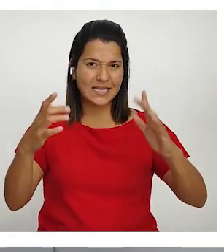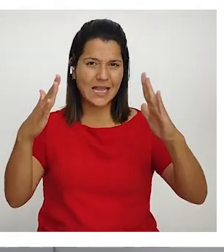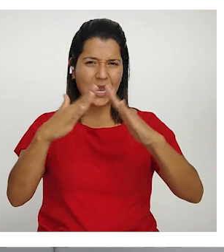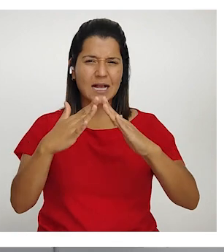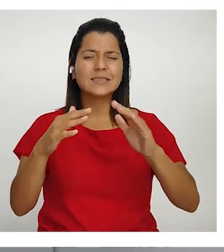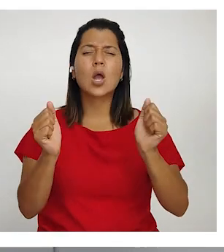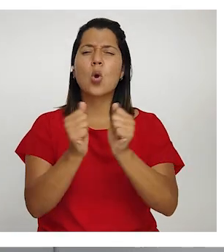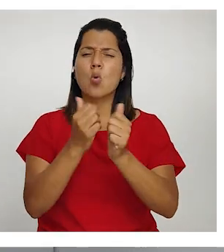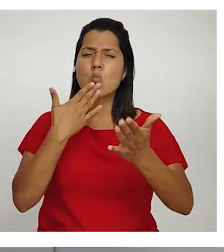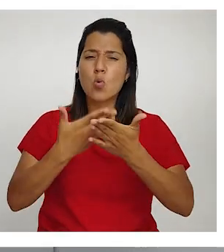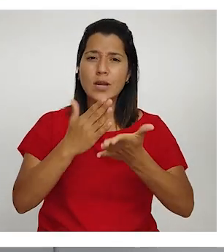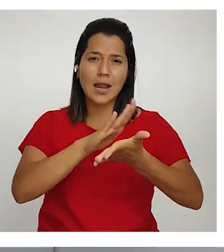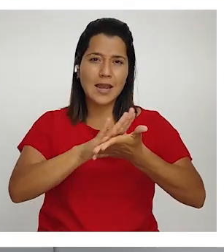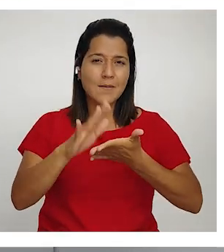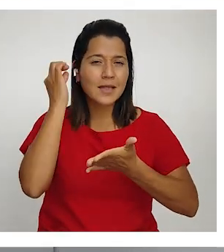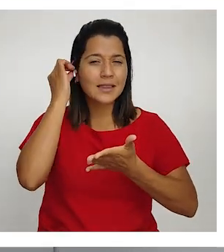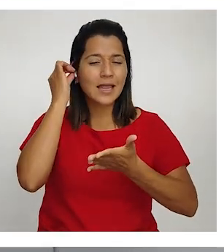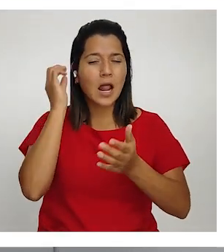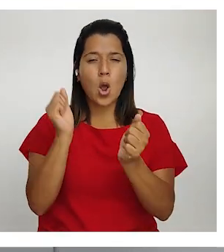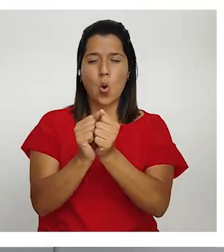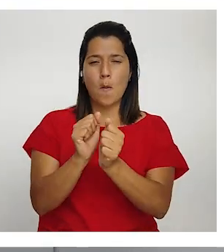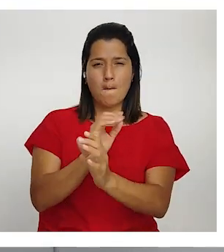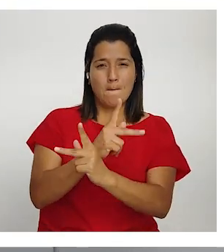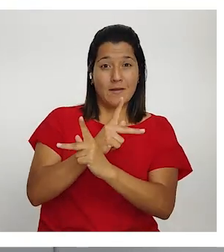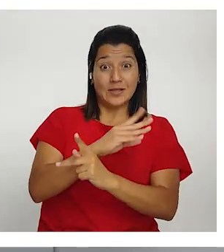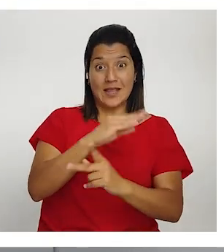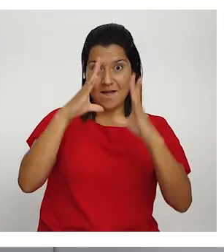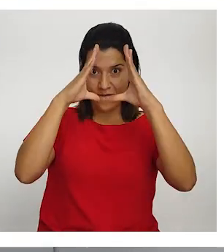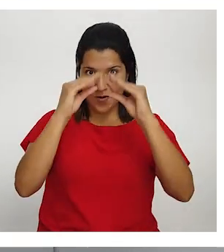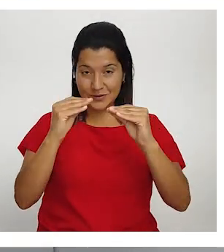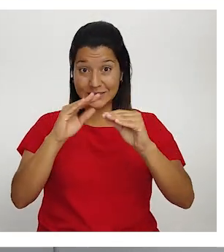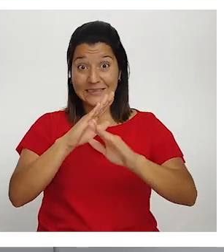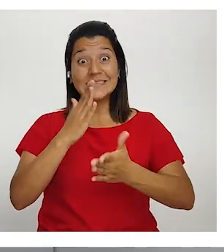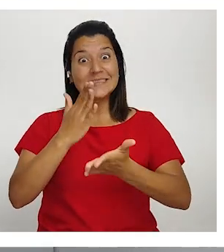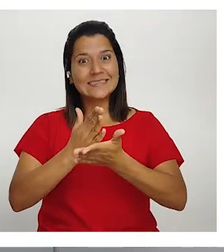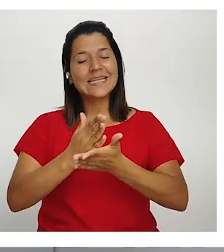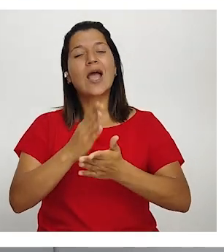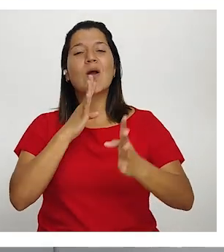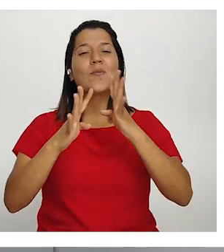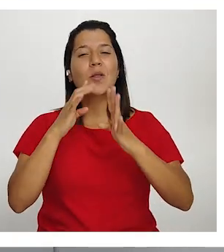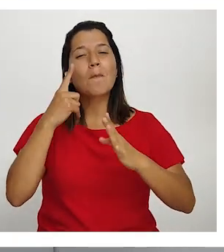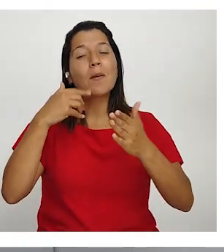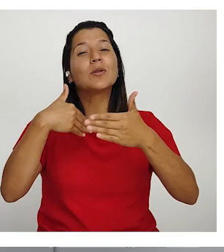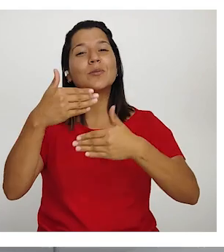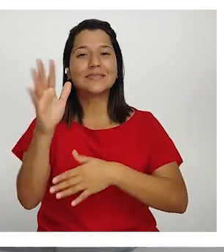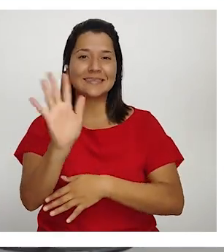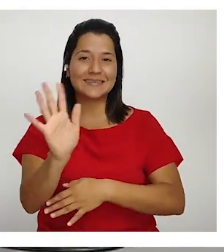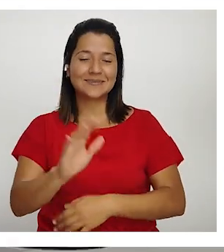una buena prevención e información. Hasta aquí conversamos, pero nos vemos otro día. Hasta luego.